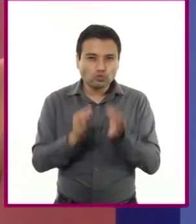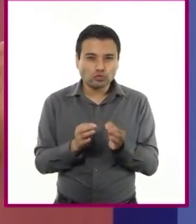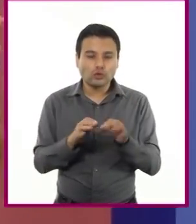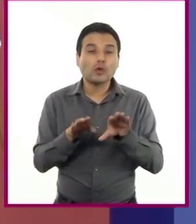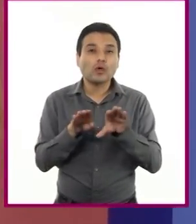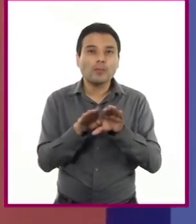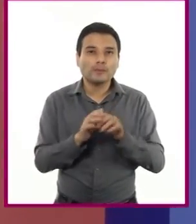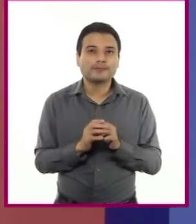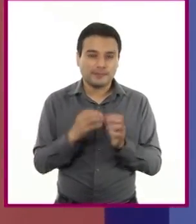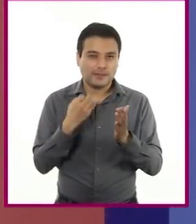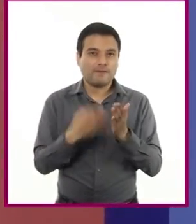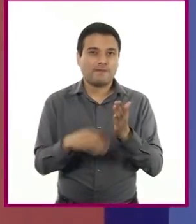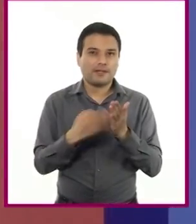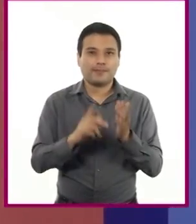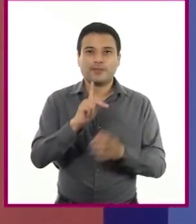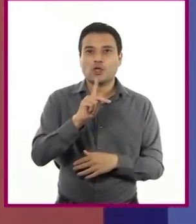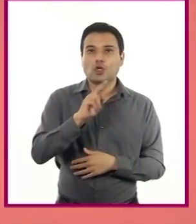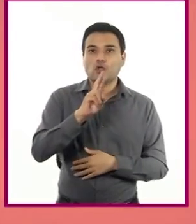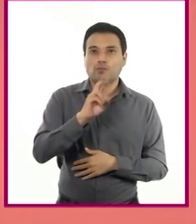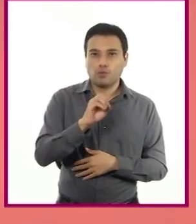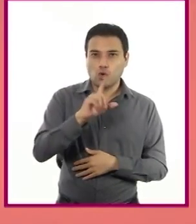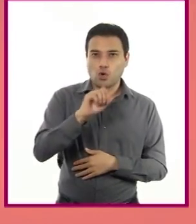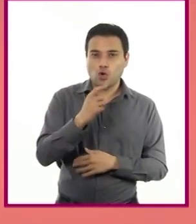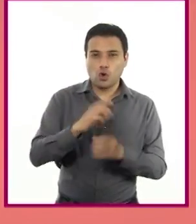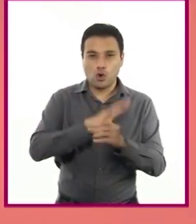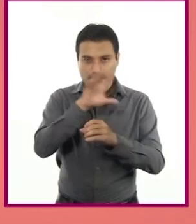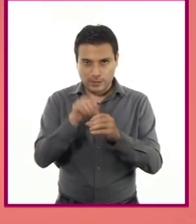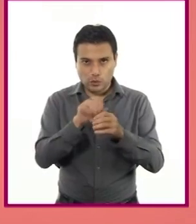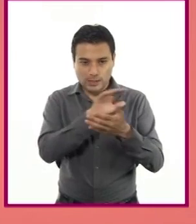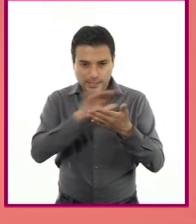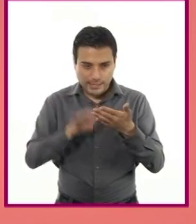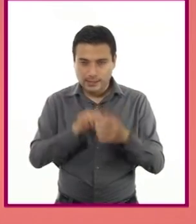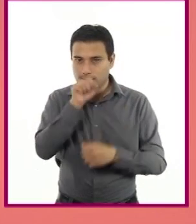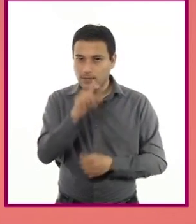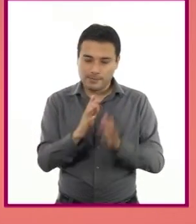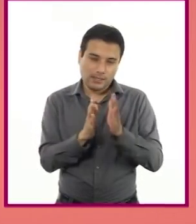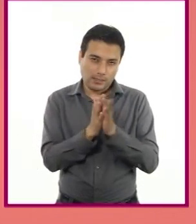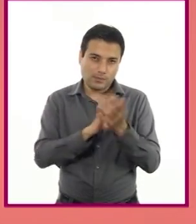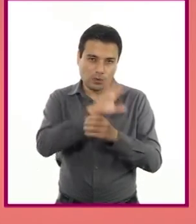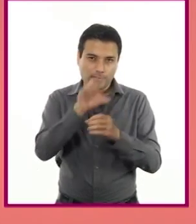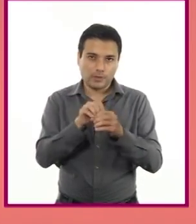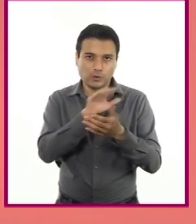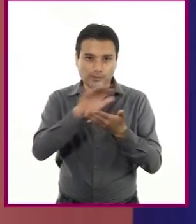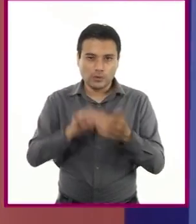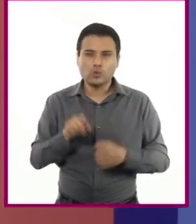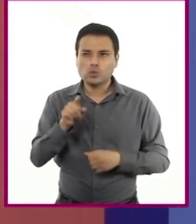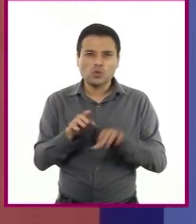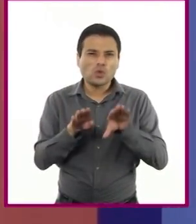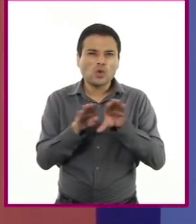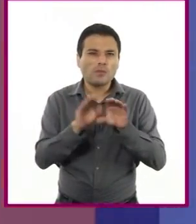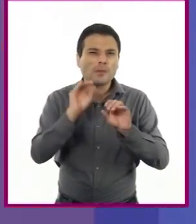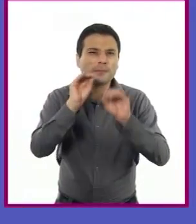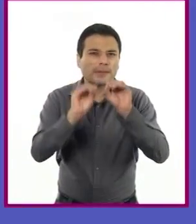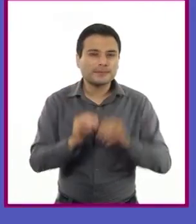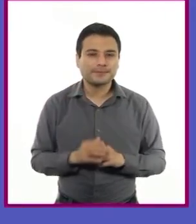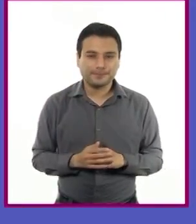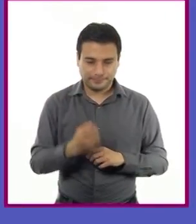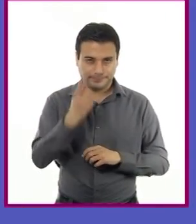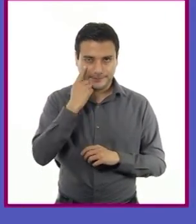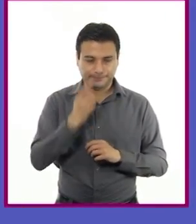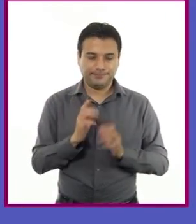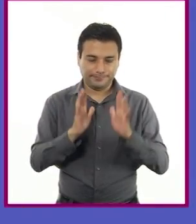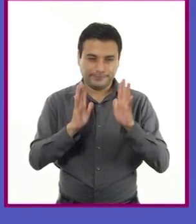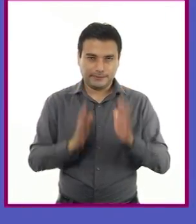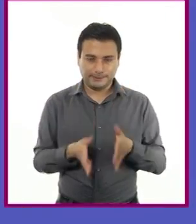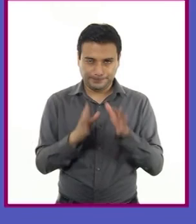prólogo completo y la tragicomedia misma. Entonces dinos, ¿cómo quedaría tu mapa? Bueno, como ya lo